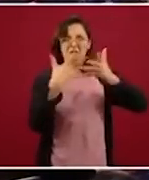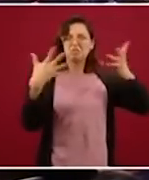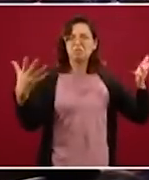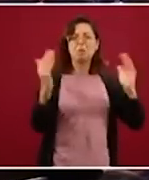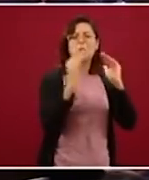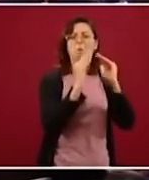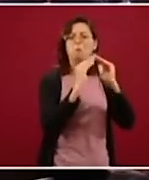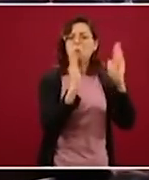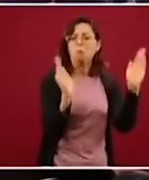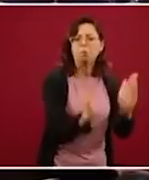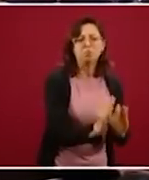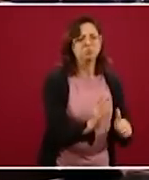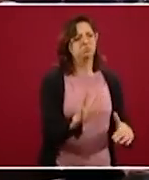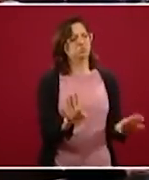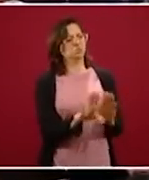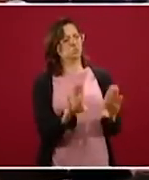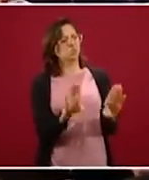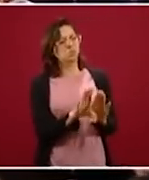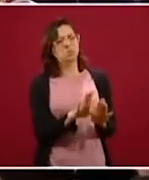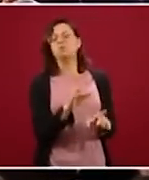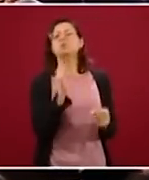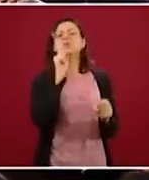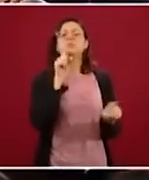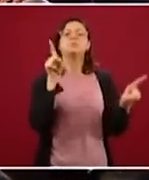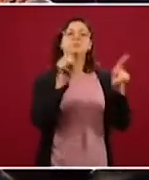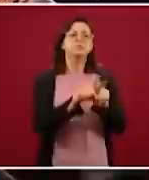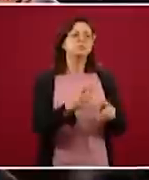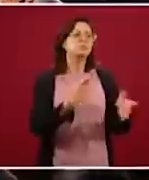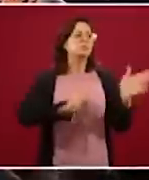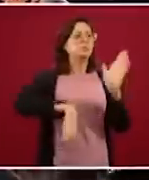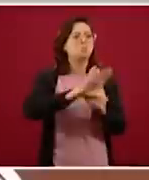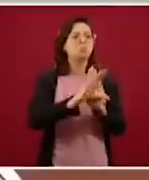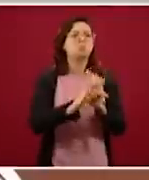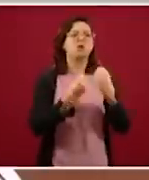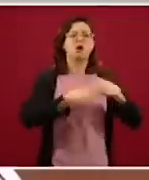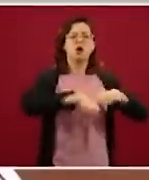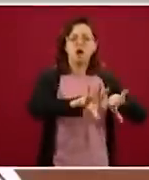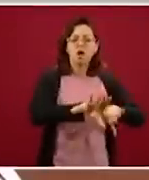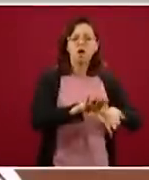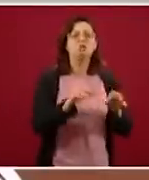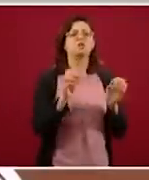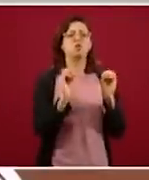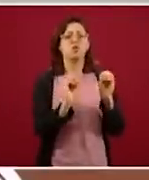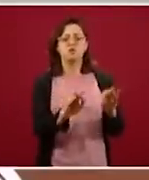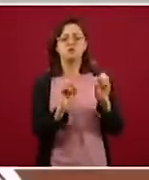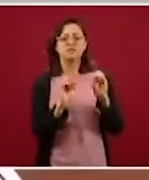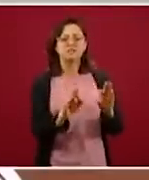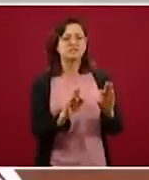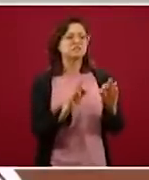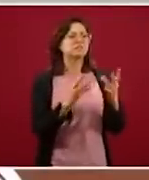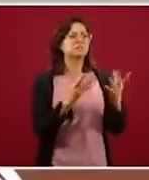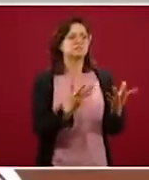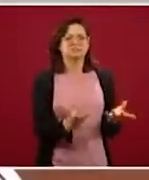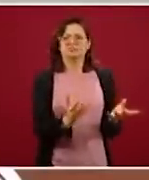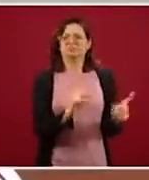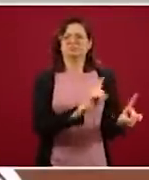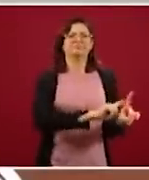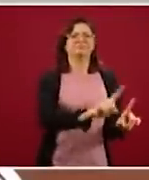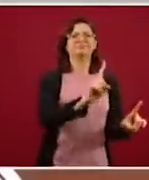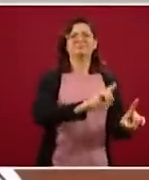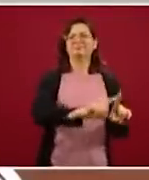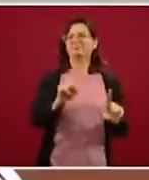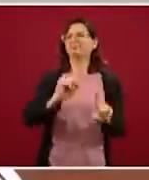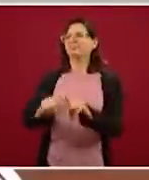empresas. Bodegas abandonadas o oficinas múltiples.